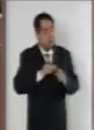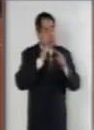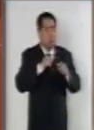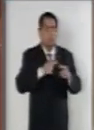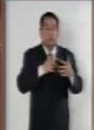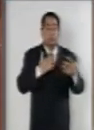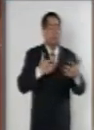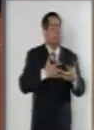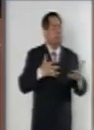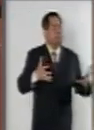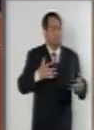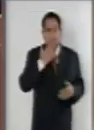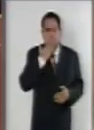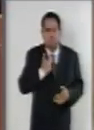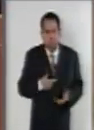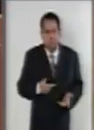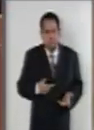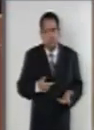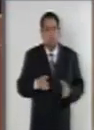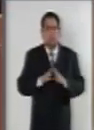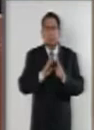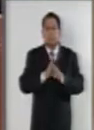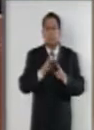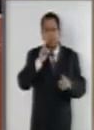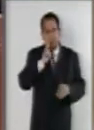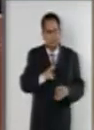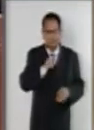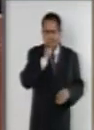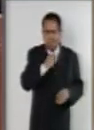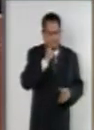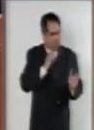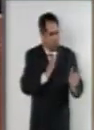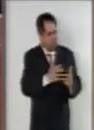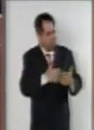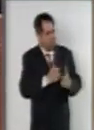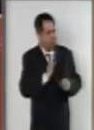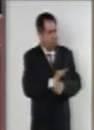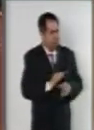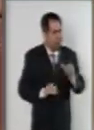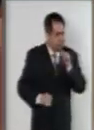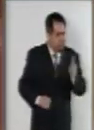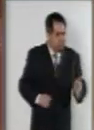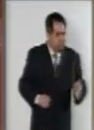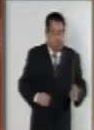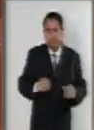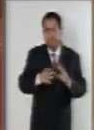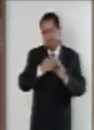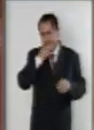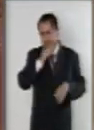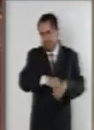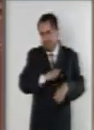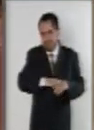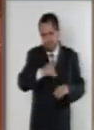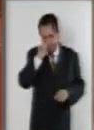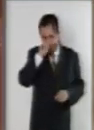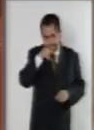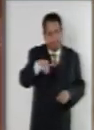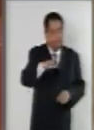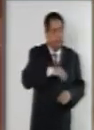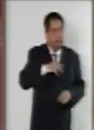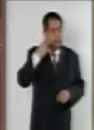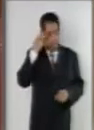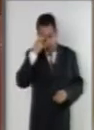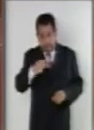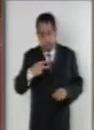medianas empresas no se habla ni un solo renglón. ¿Cuál es el mensaje? Pues que a los mexicanos, a las pequeñas